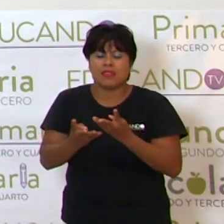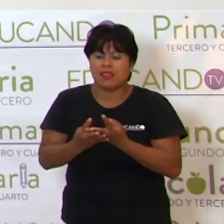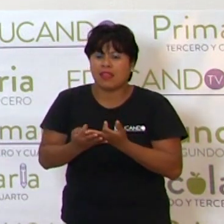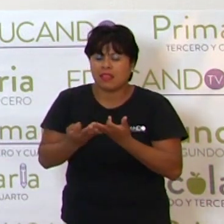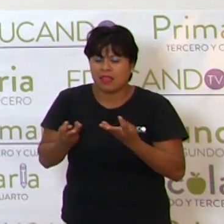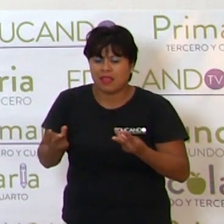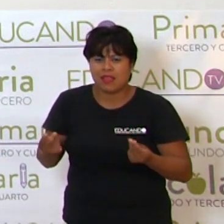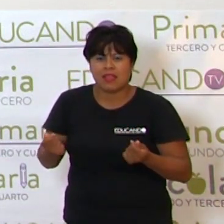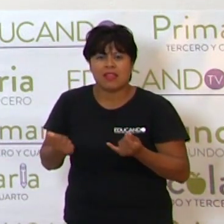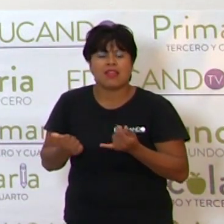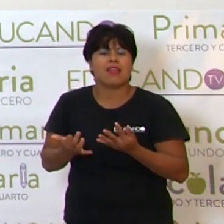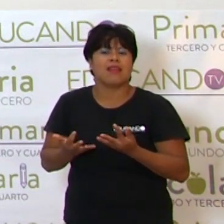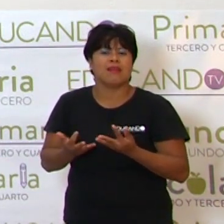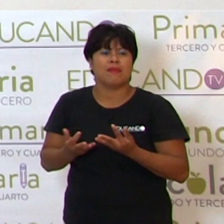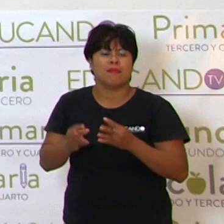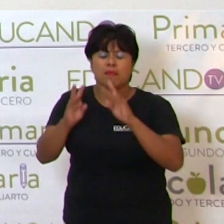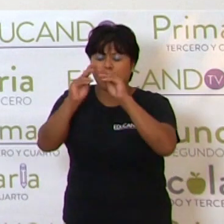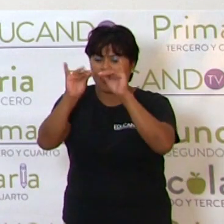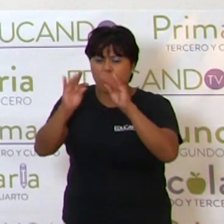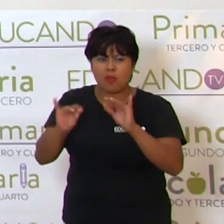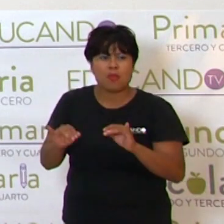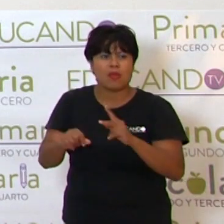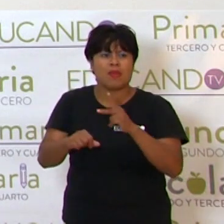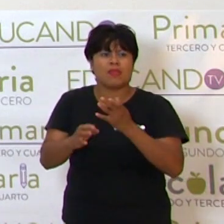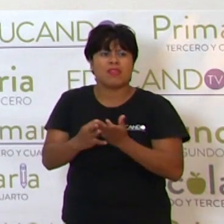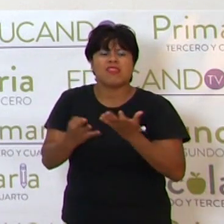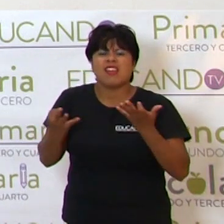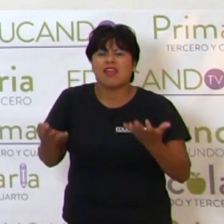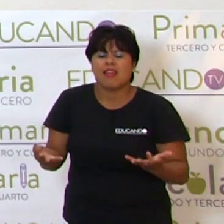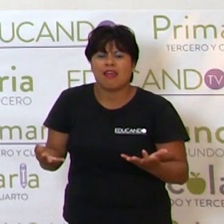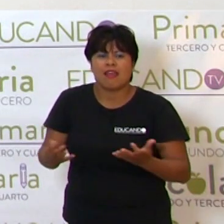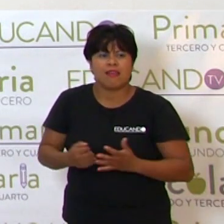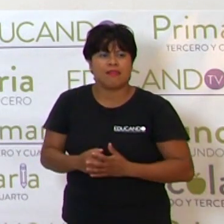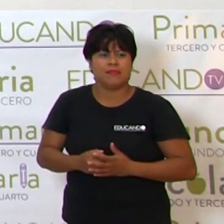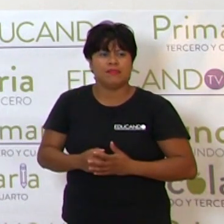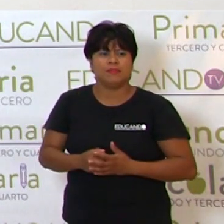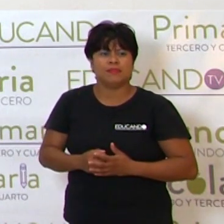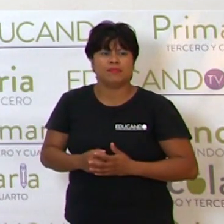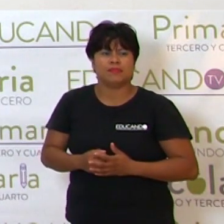de polvo. de tierra.